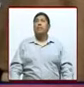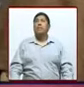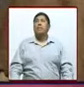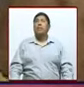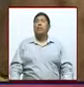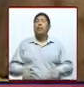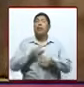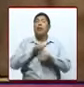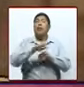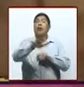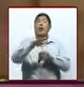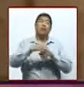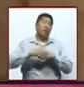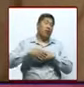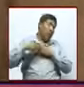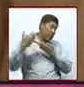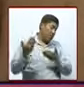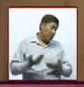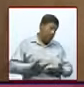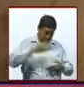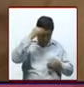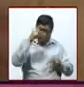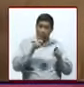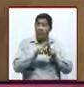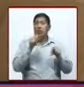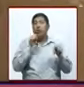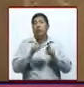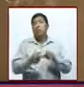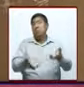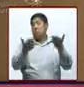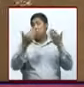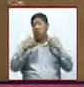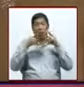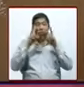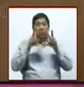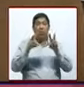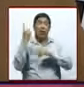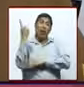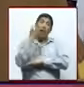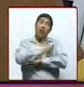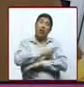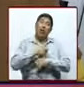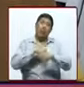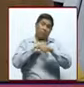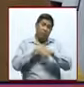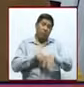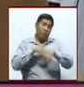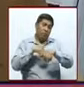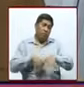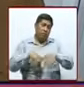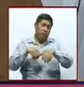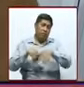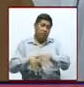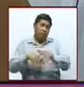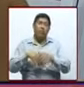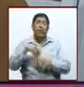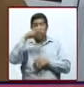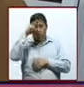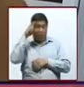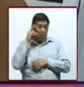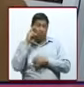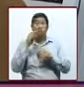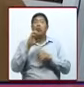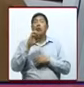Les hago llegar la invitación, queridos hermanos y hermanas, que vengan en el día de la entrada de la mamita Virgen